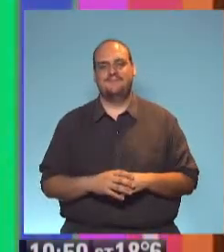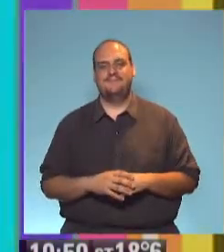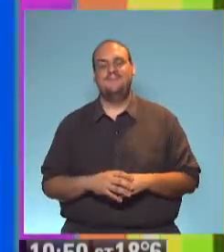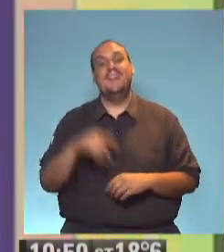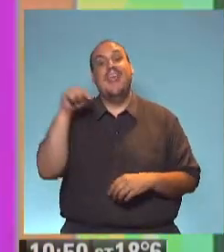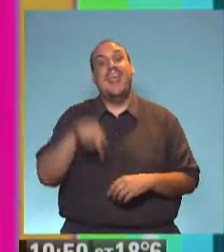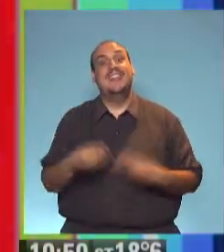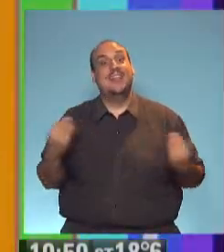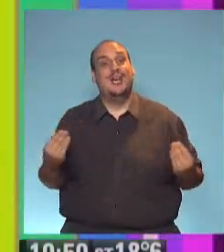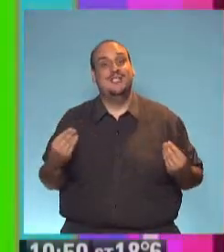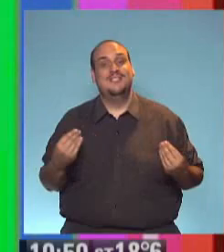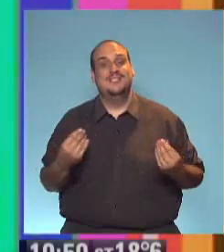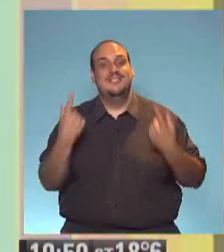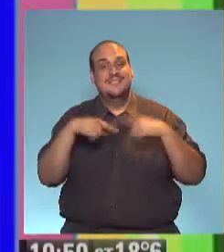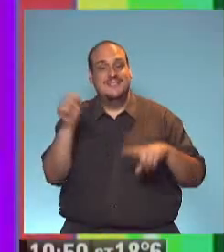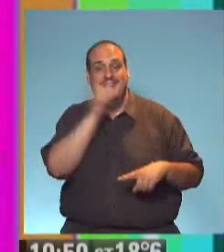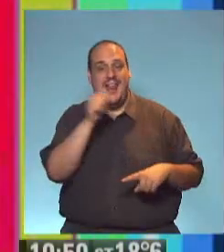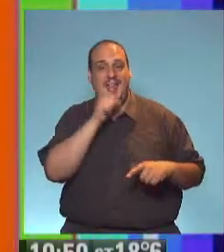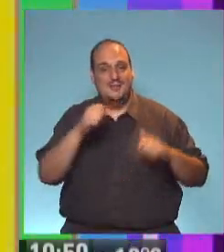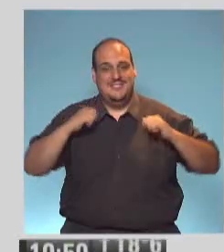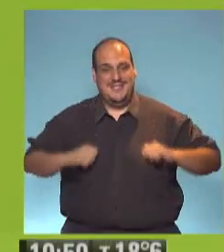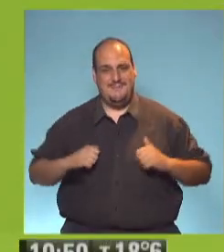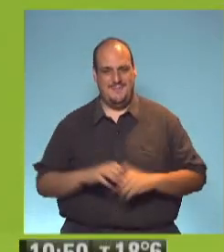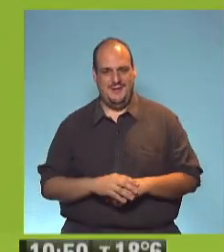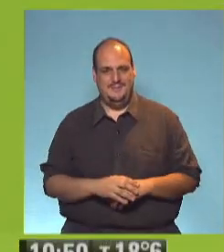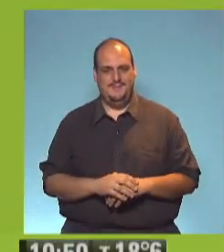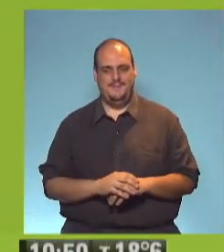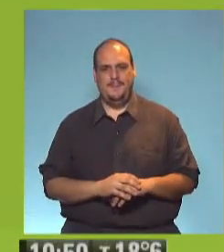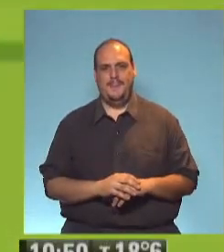¡Esto es Karaoke Samba!